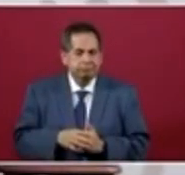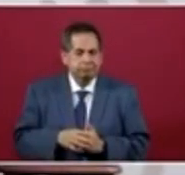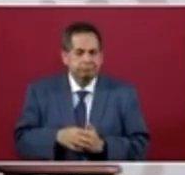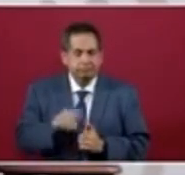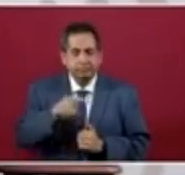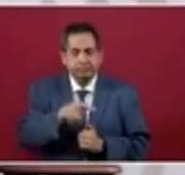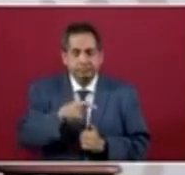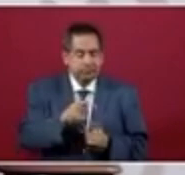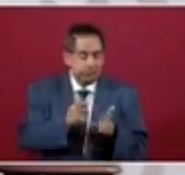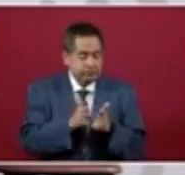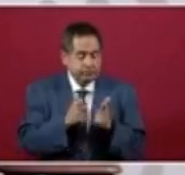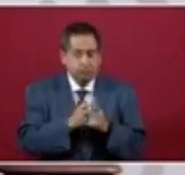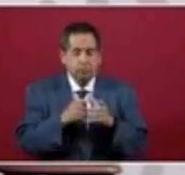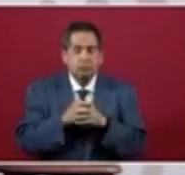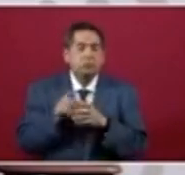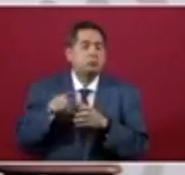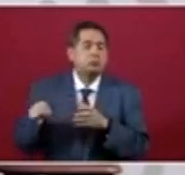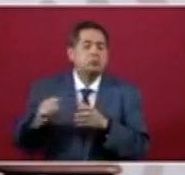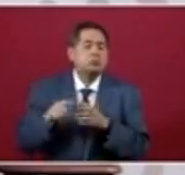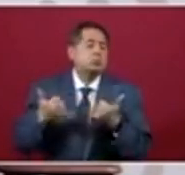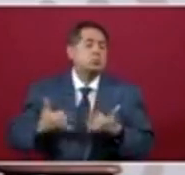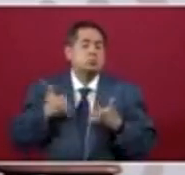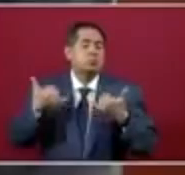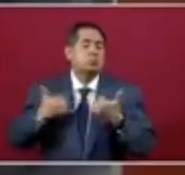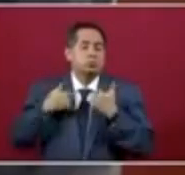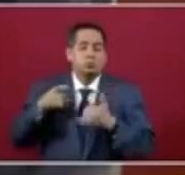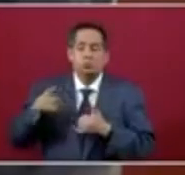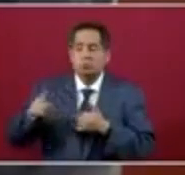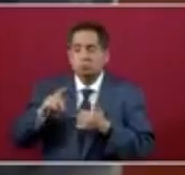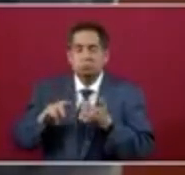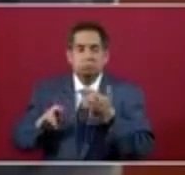era un grupo de jóvenes subversivos